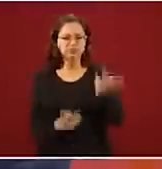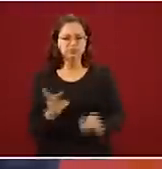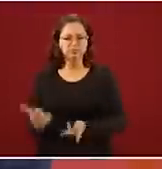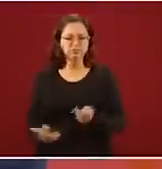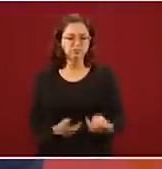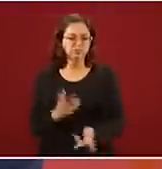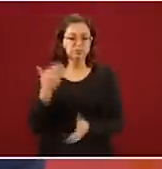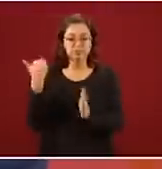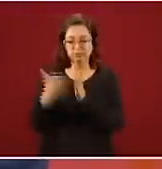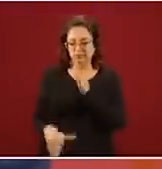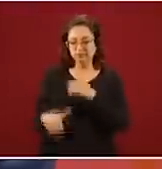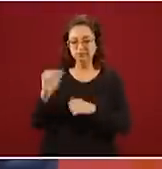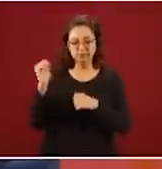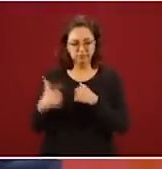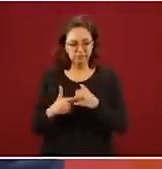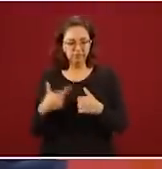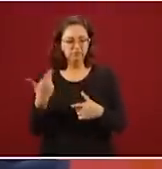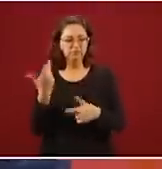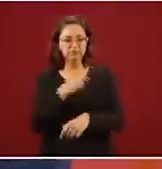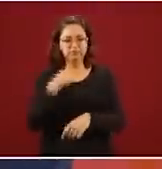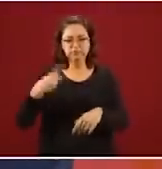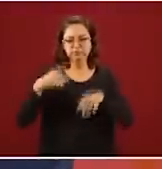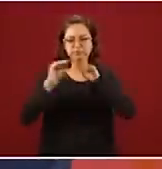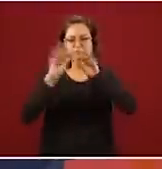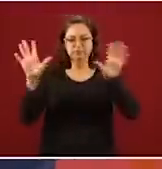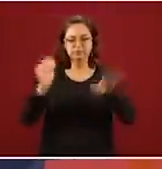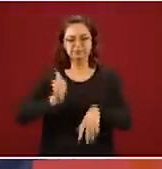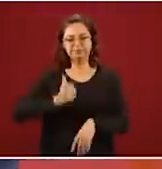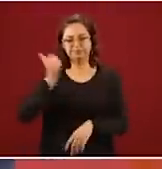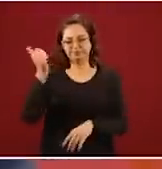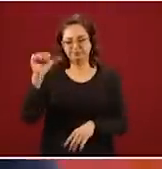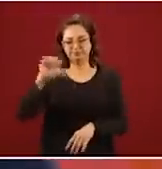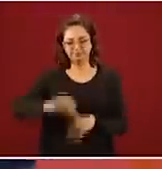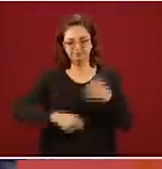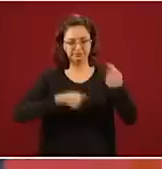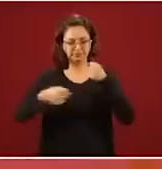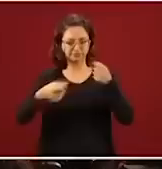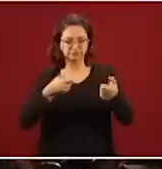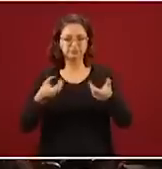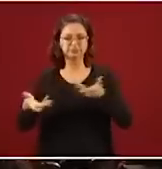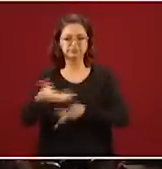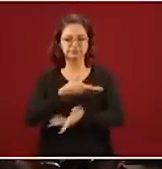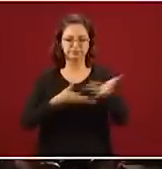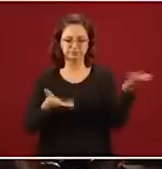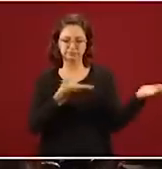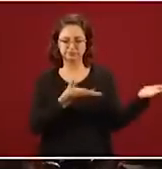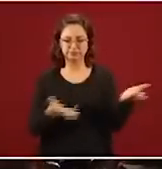se tenga que aclarar en esta conferencia de prensa. Entonces, vamos con el doctor Alcocer.